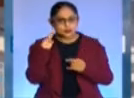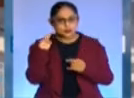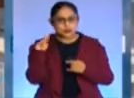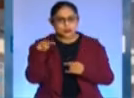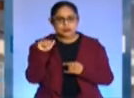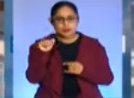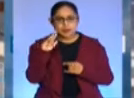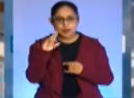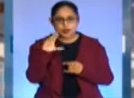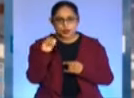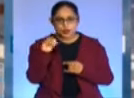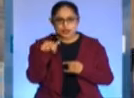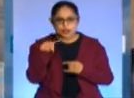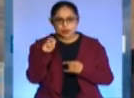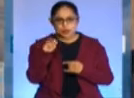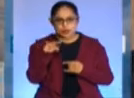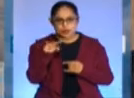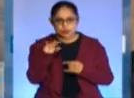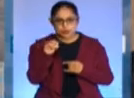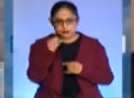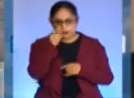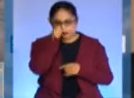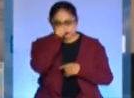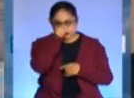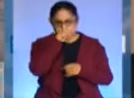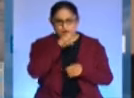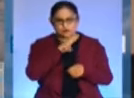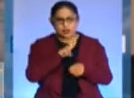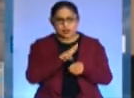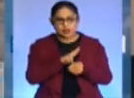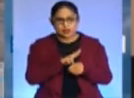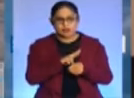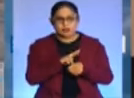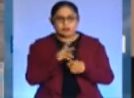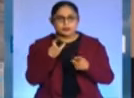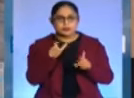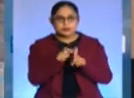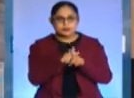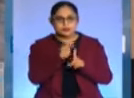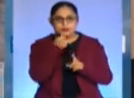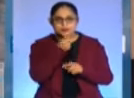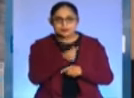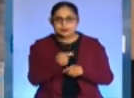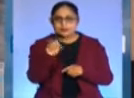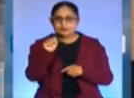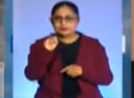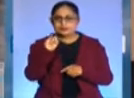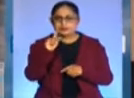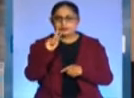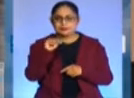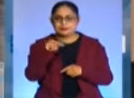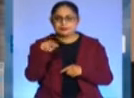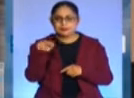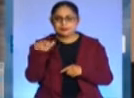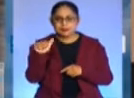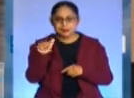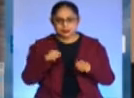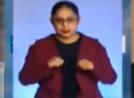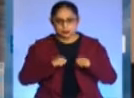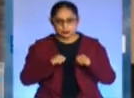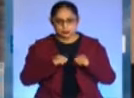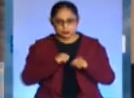Rodríguez Espinosa, y la secretaria ejecutiva del Sistema Estatal de Protección Integral de Niñas, Niños y Adolescentes de